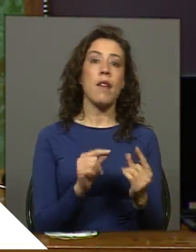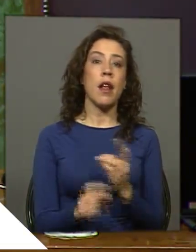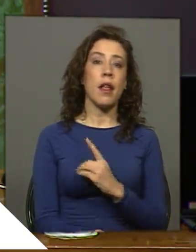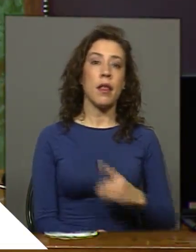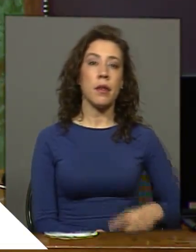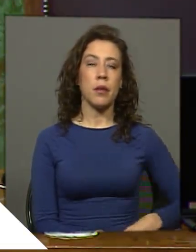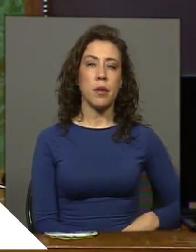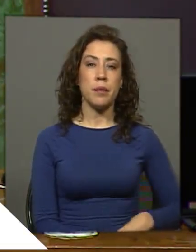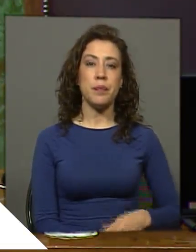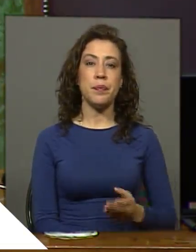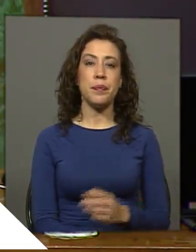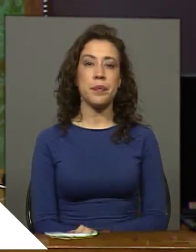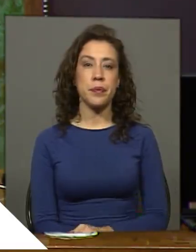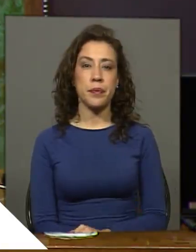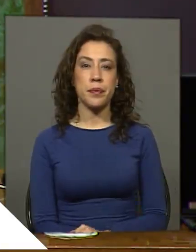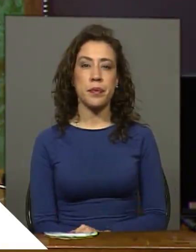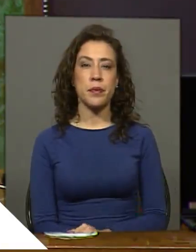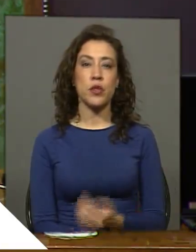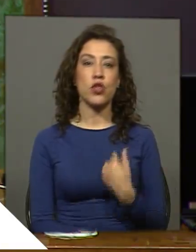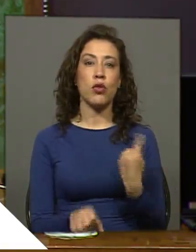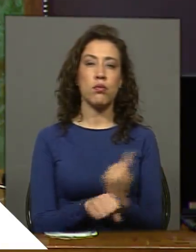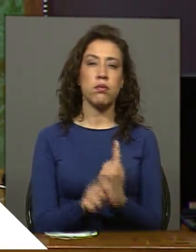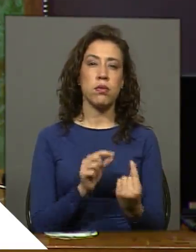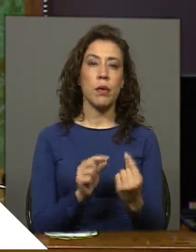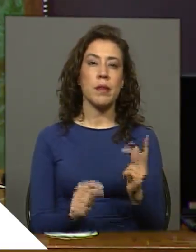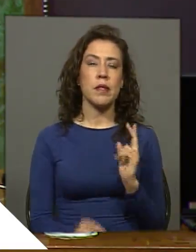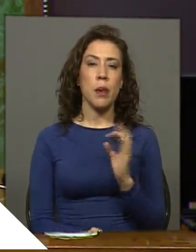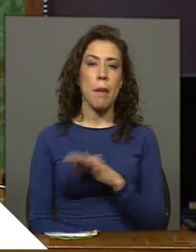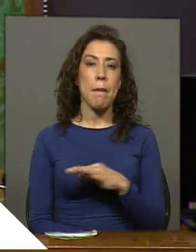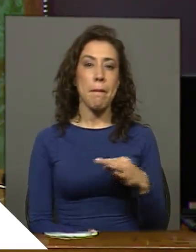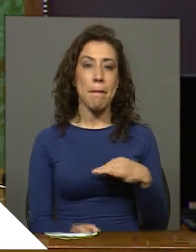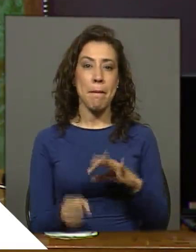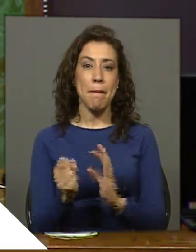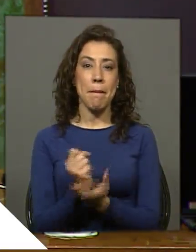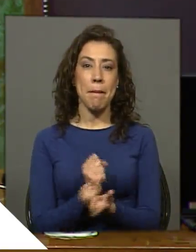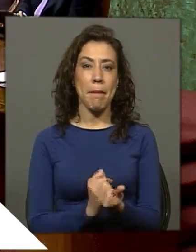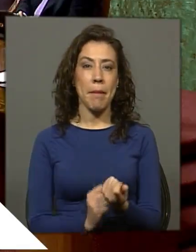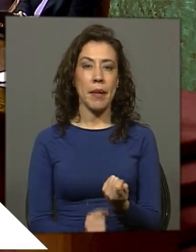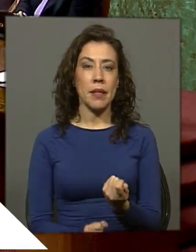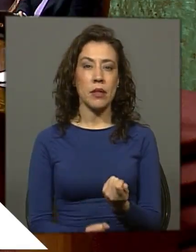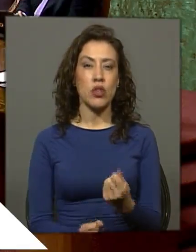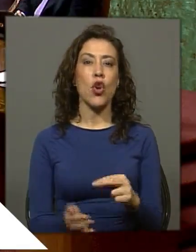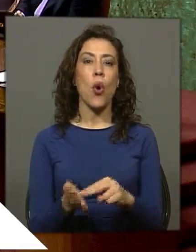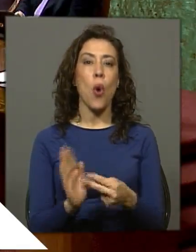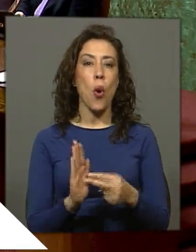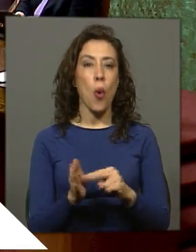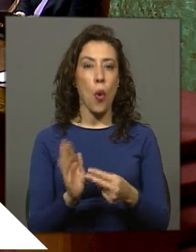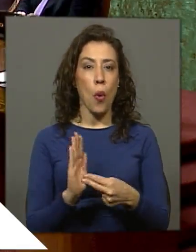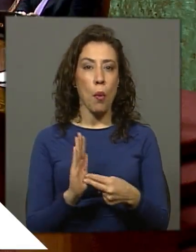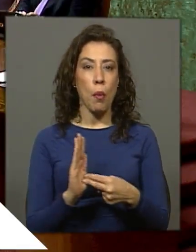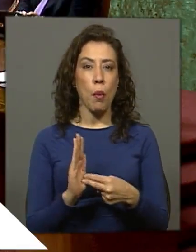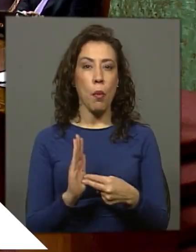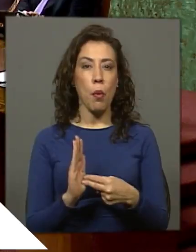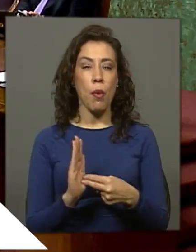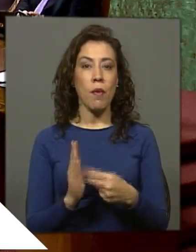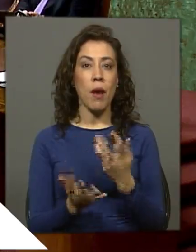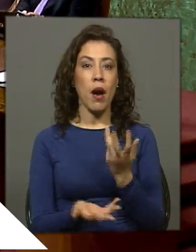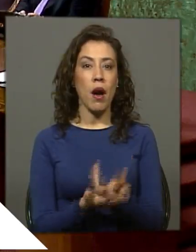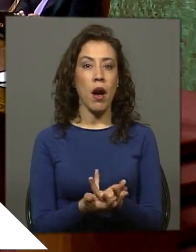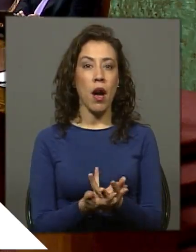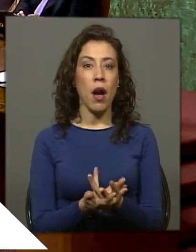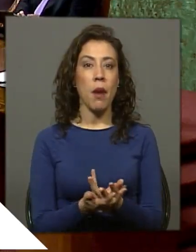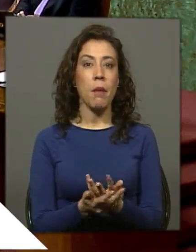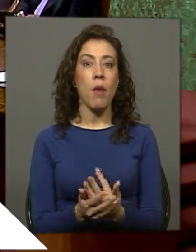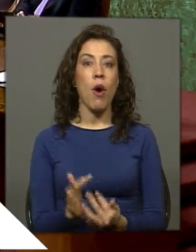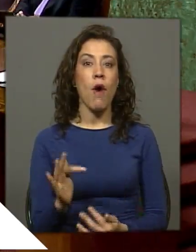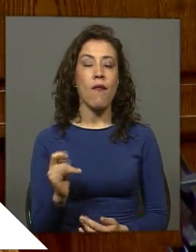presidente mire estaba conversando con el señor ministro de Hacienda un problema que se está suscitando con